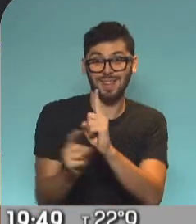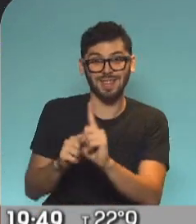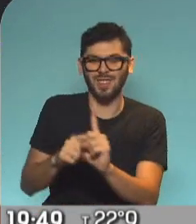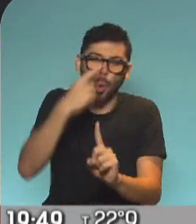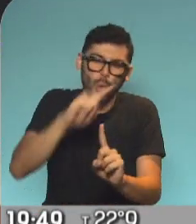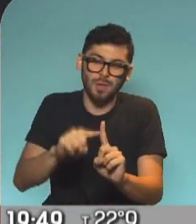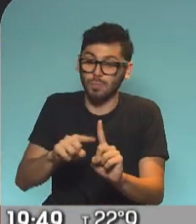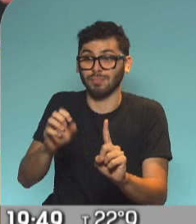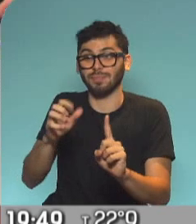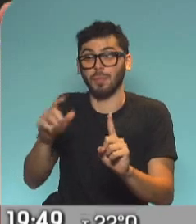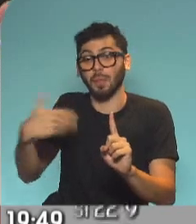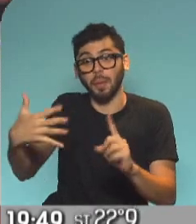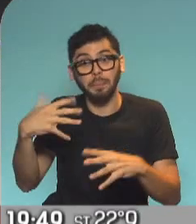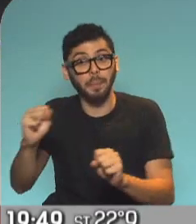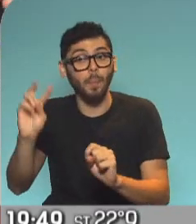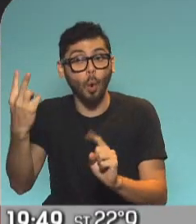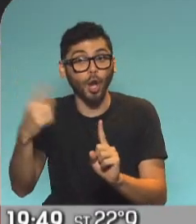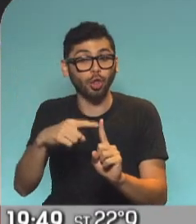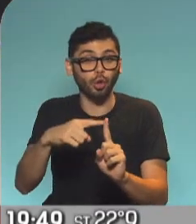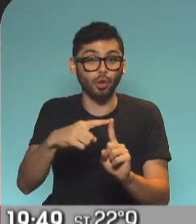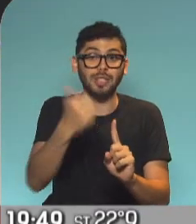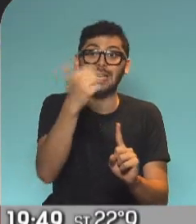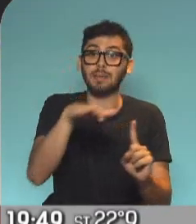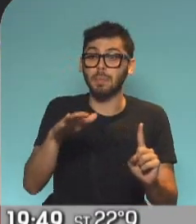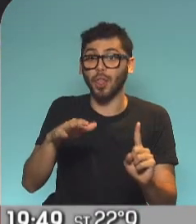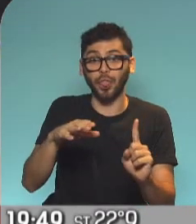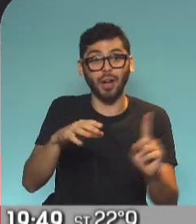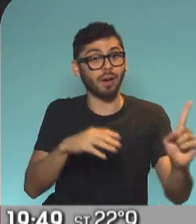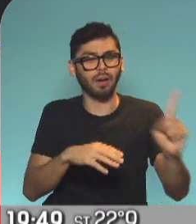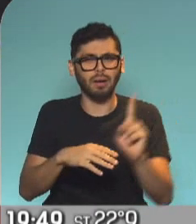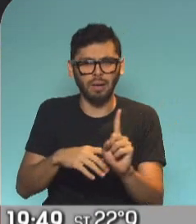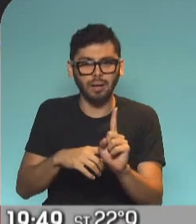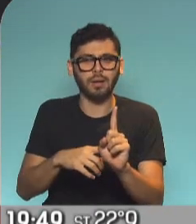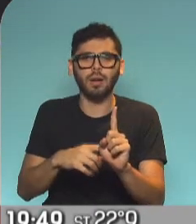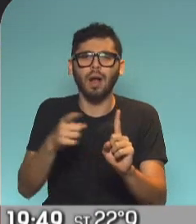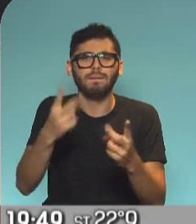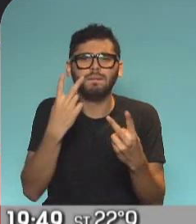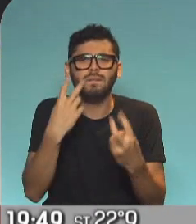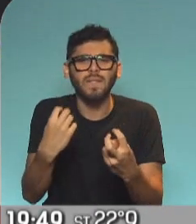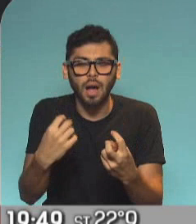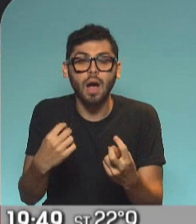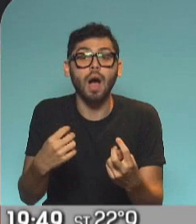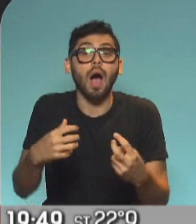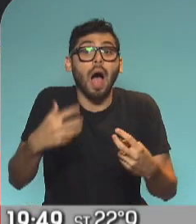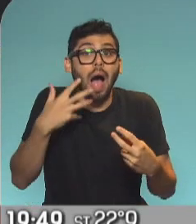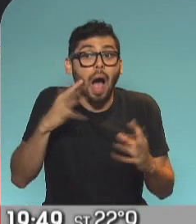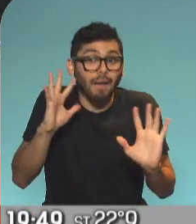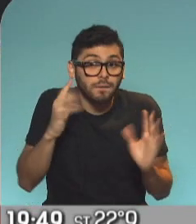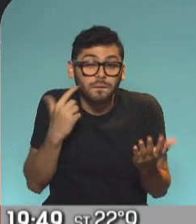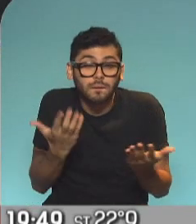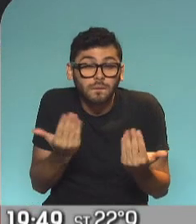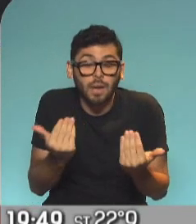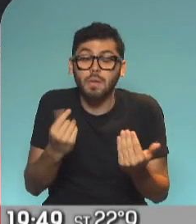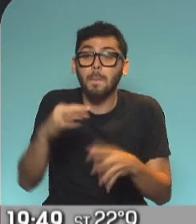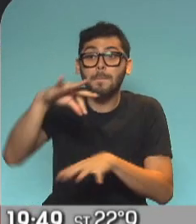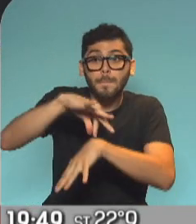apareció un muerto diego armando maradona que es lo que se investiga básicamente si hubo una mala praxis médica cuando hablamos